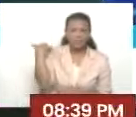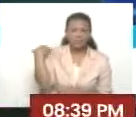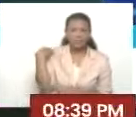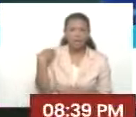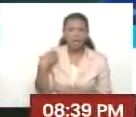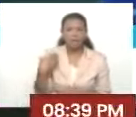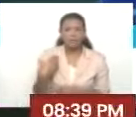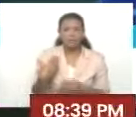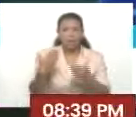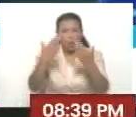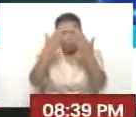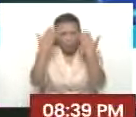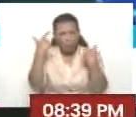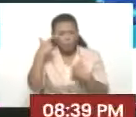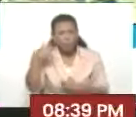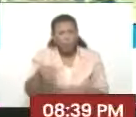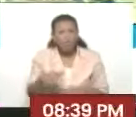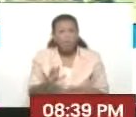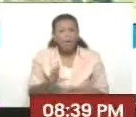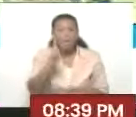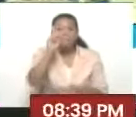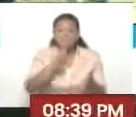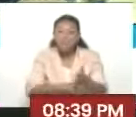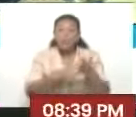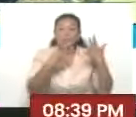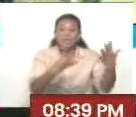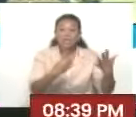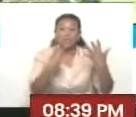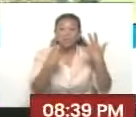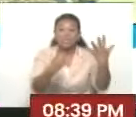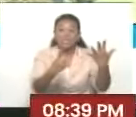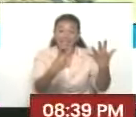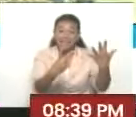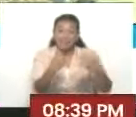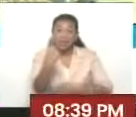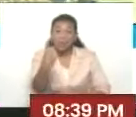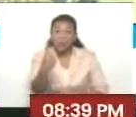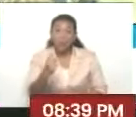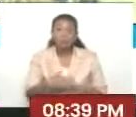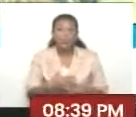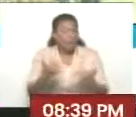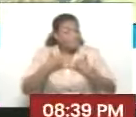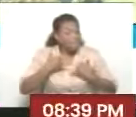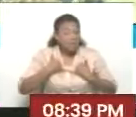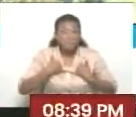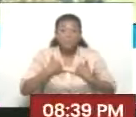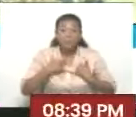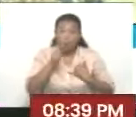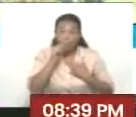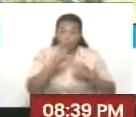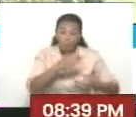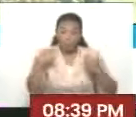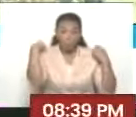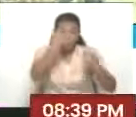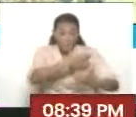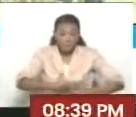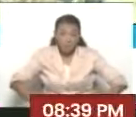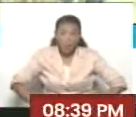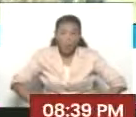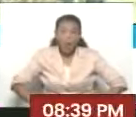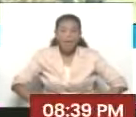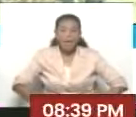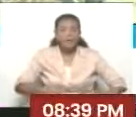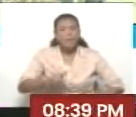un monje tibetano que en 1971 se inmoló por los crímenes de la